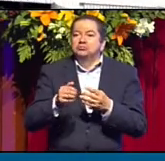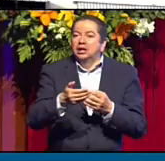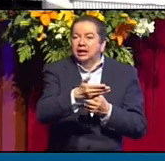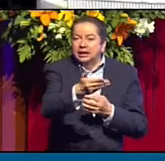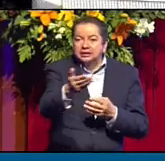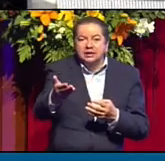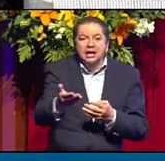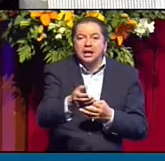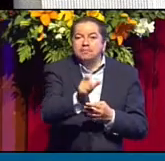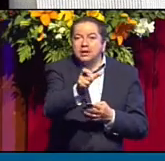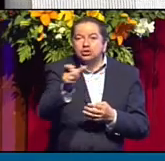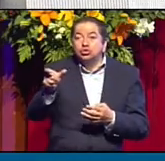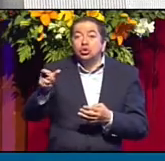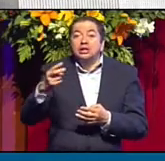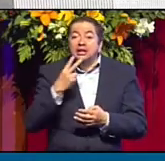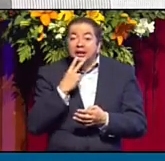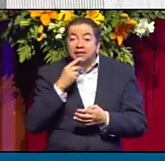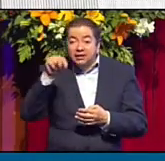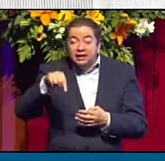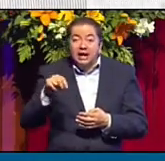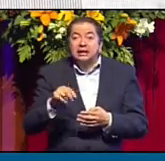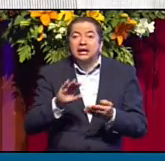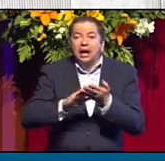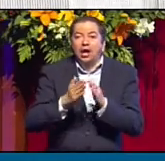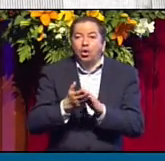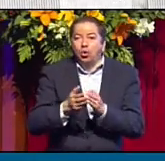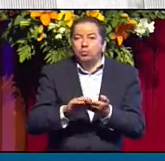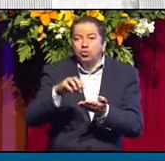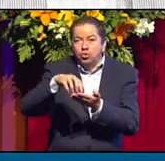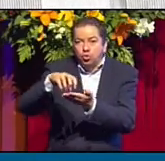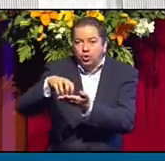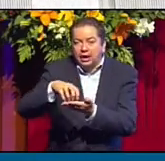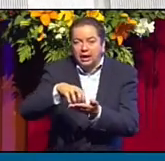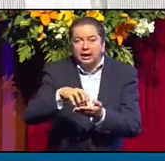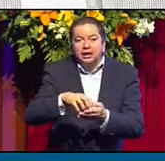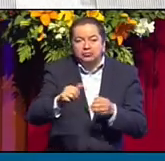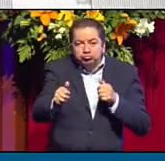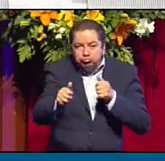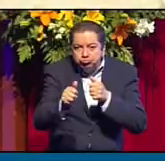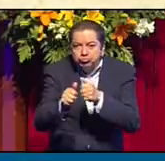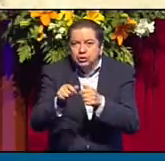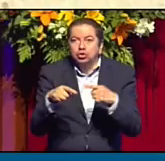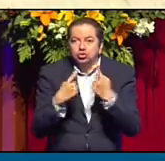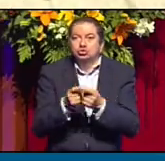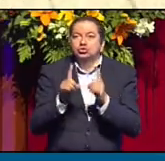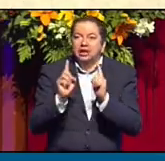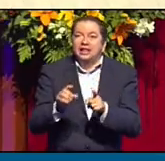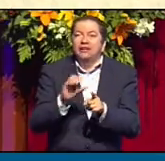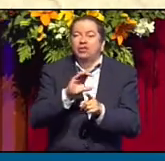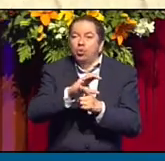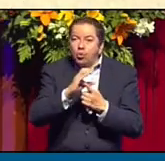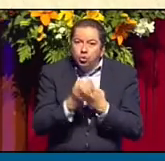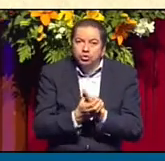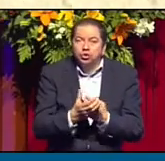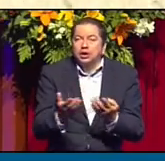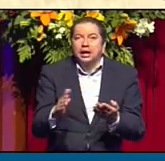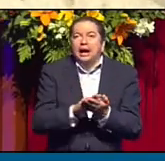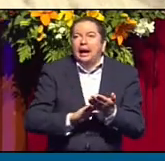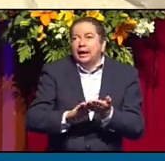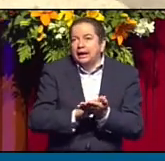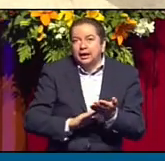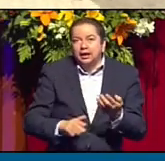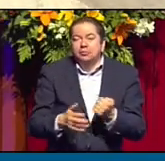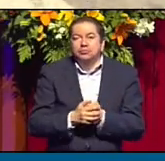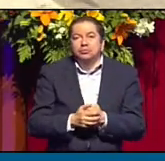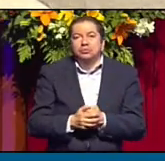de la comuna, no solamente en el centro de la comuna, sino también en las poblaciones. Que ahí también tenemos que hacer cultura. Y hay ejemplos, por ejemplo,